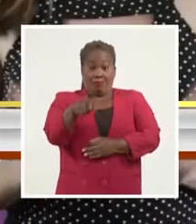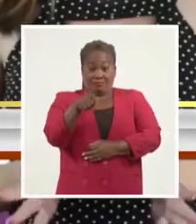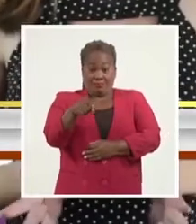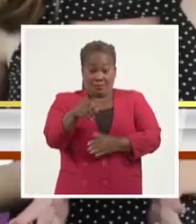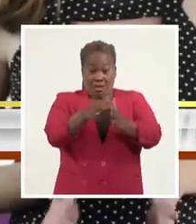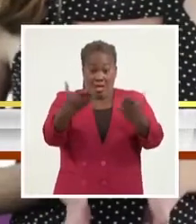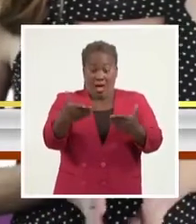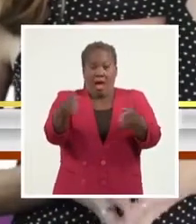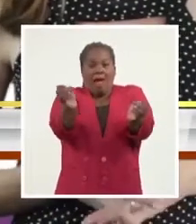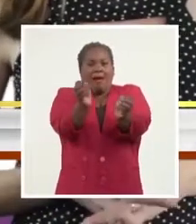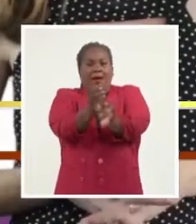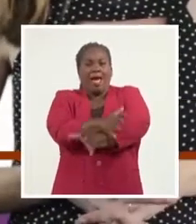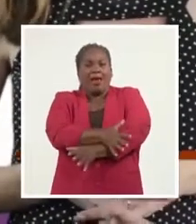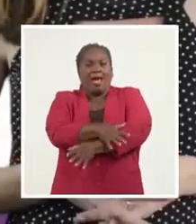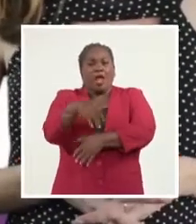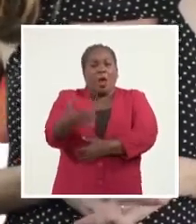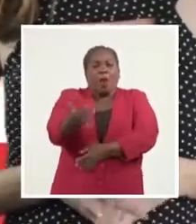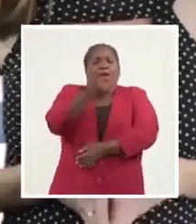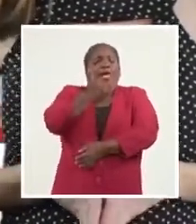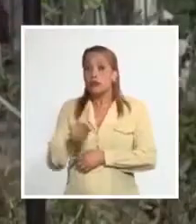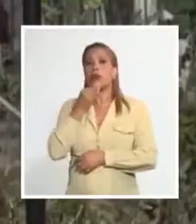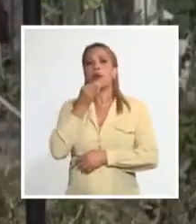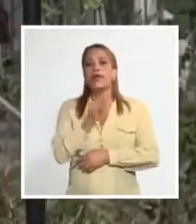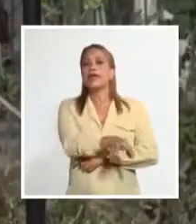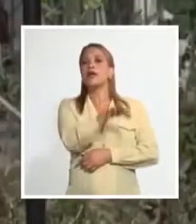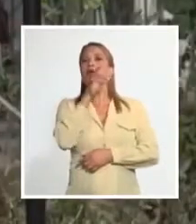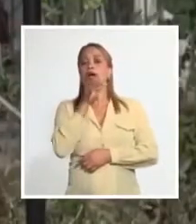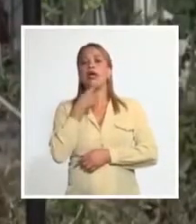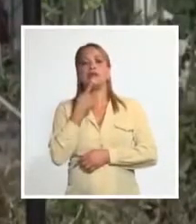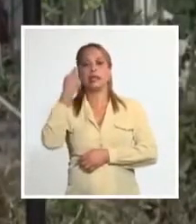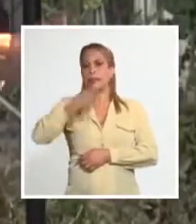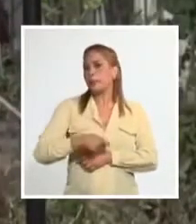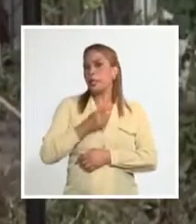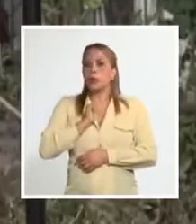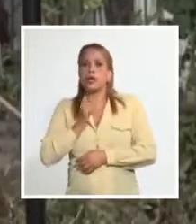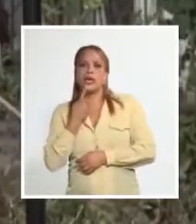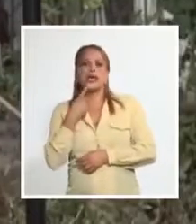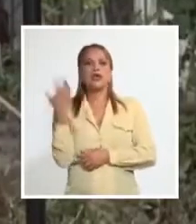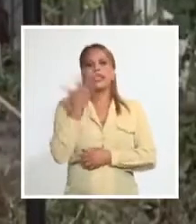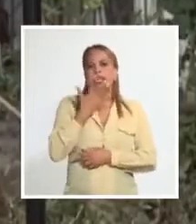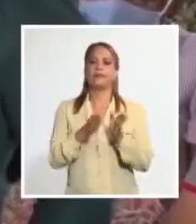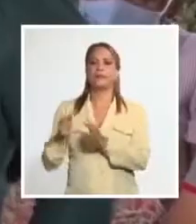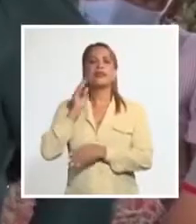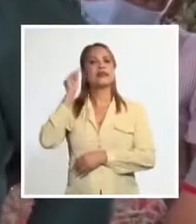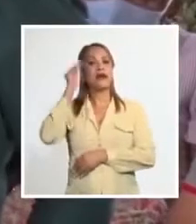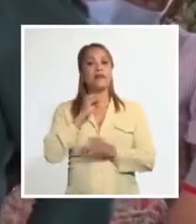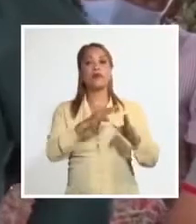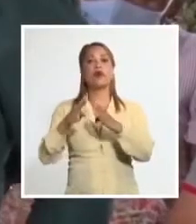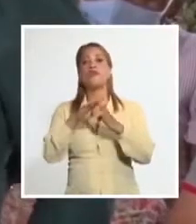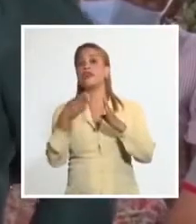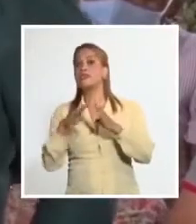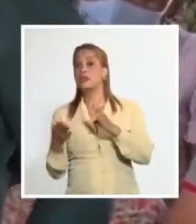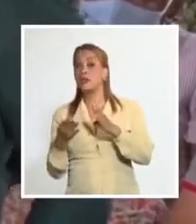legislación sobre género y respeto a la diversidad, haciéndolo además con la participación directa de